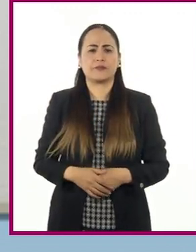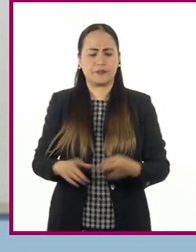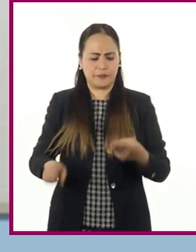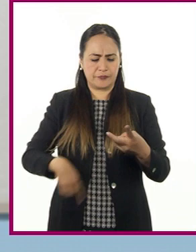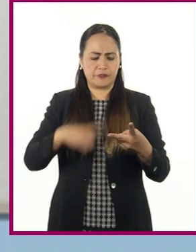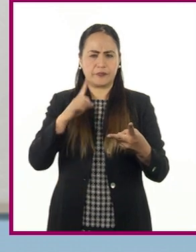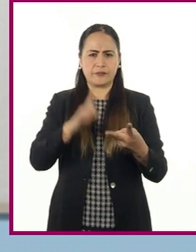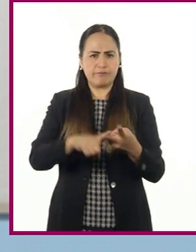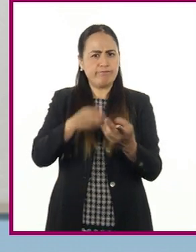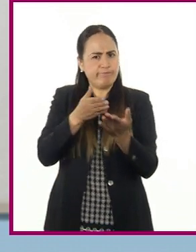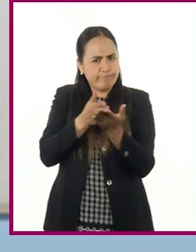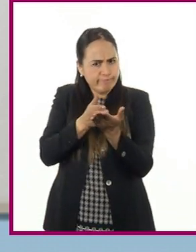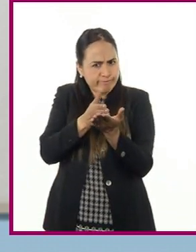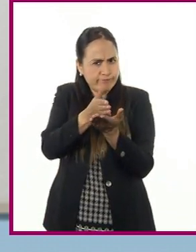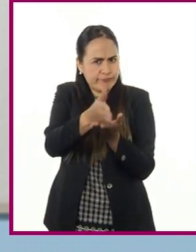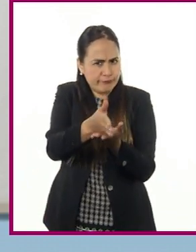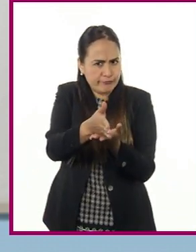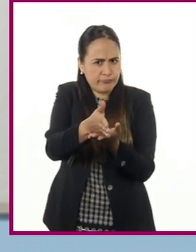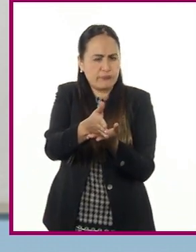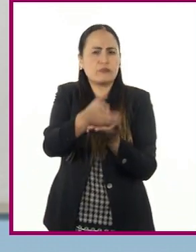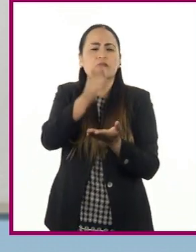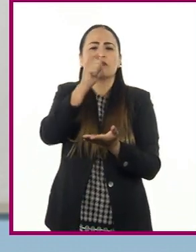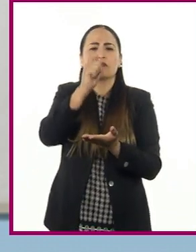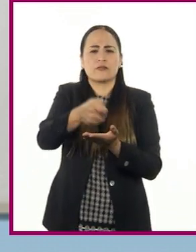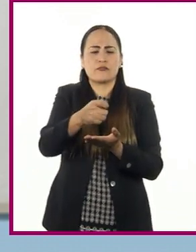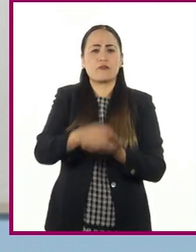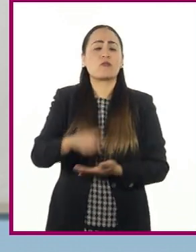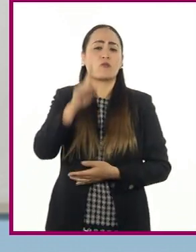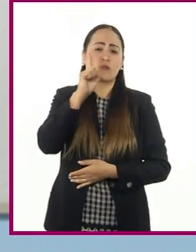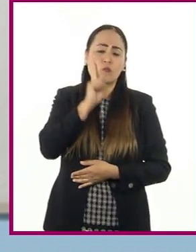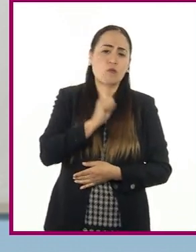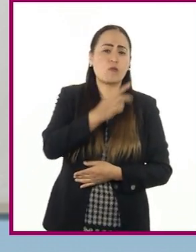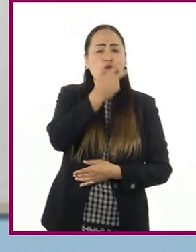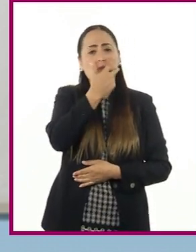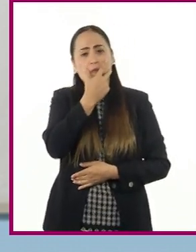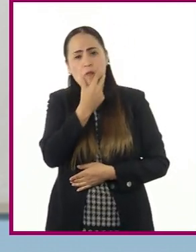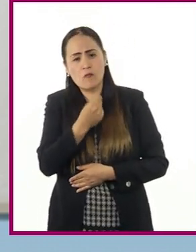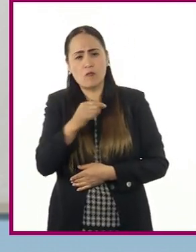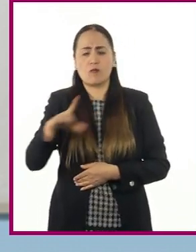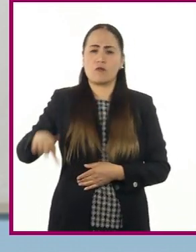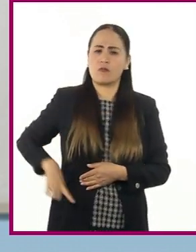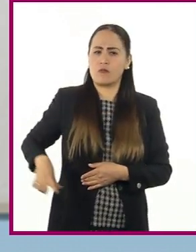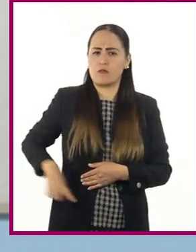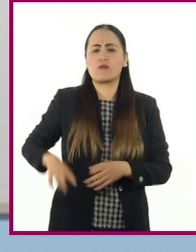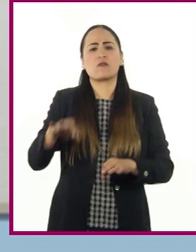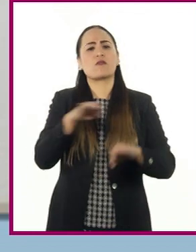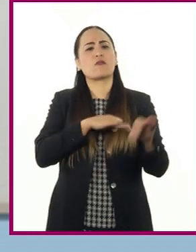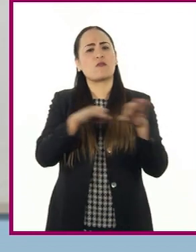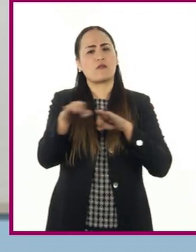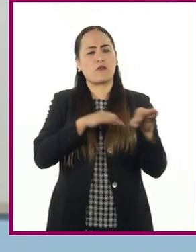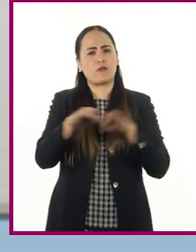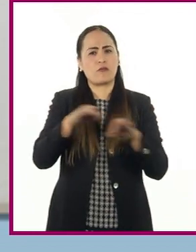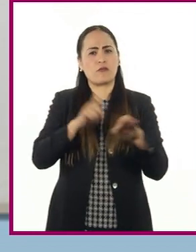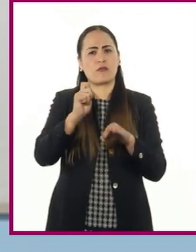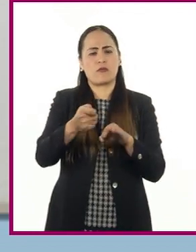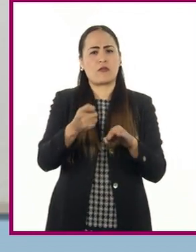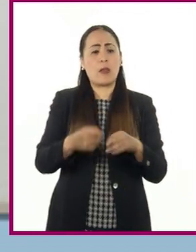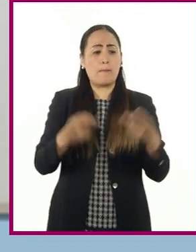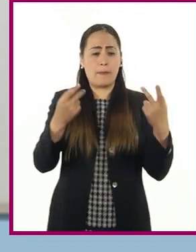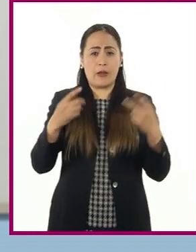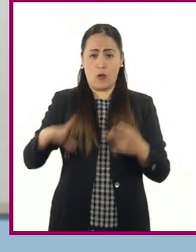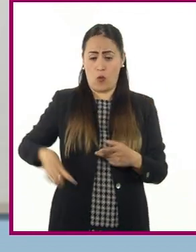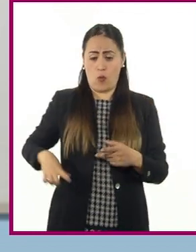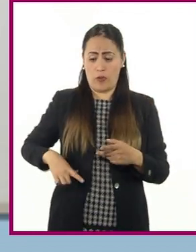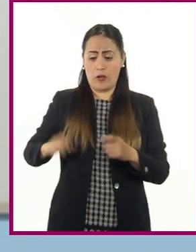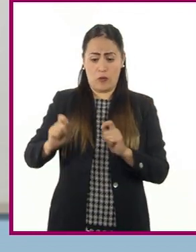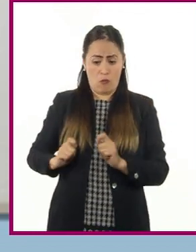lealtad, en este es necesario señalar que las y los servidores públicos corresponden a la confianza que el Estado